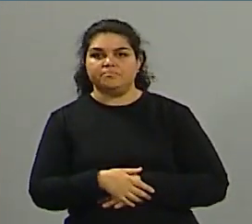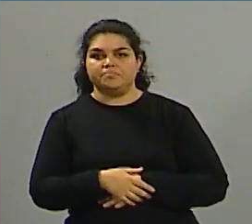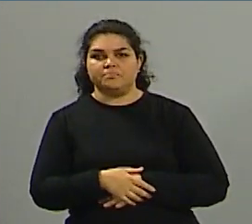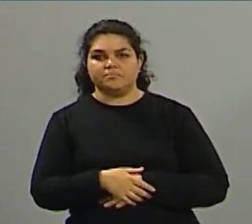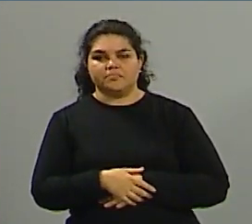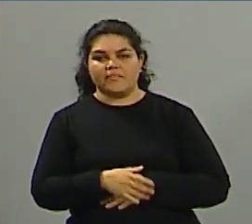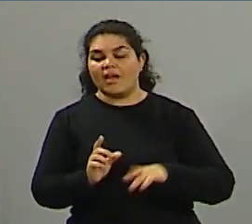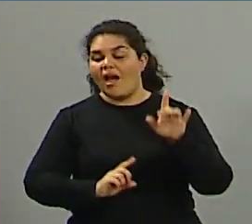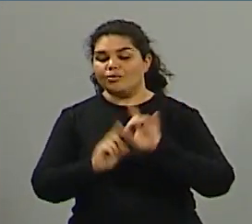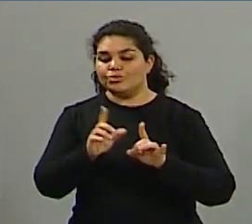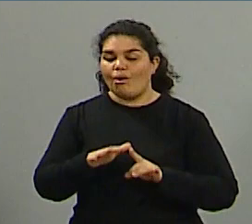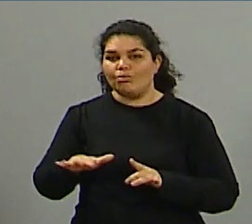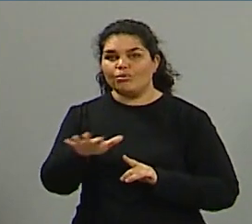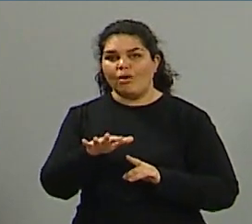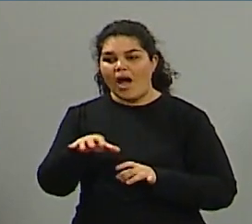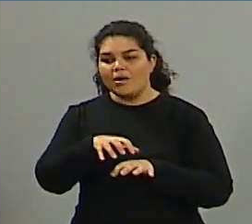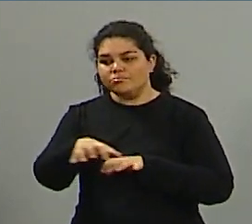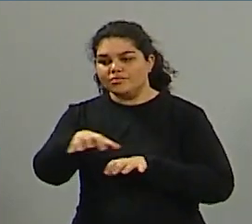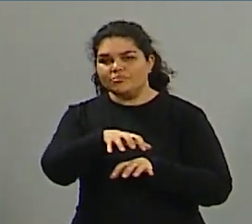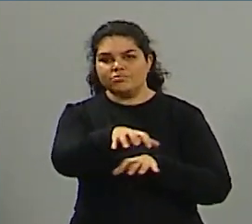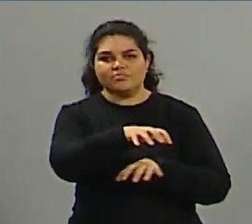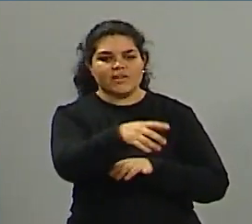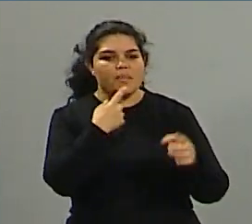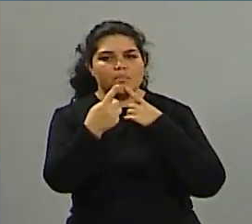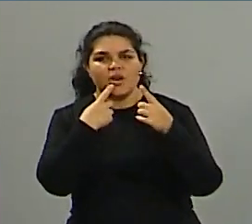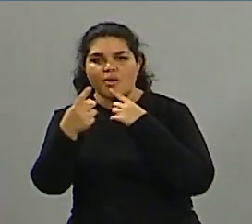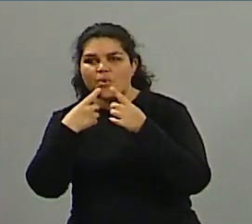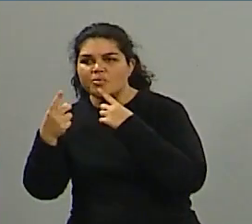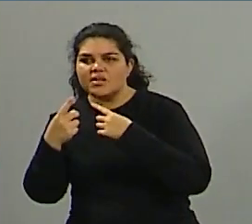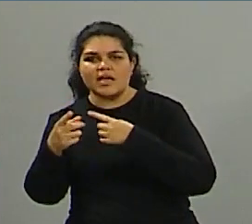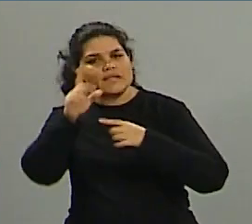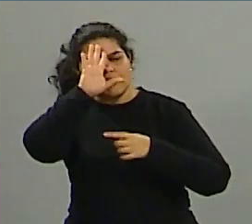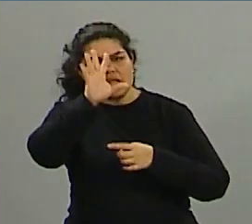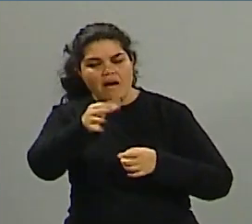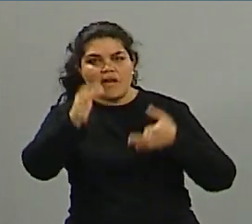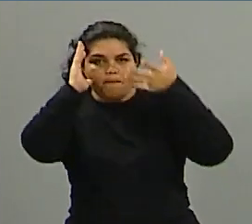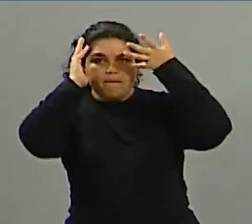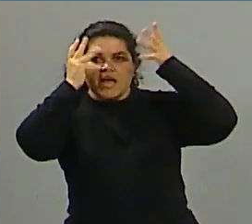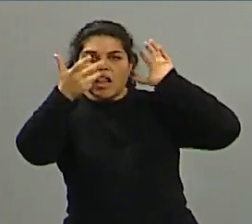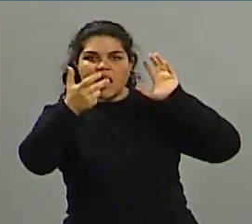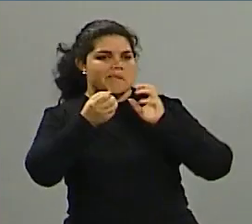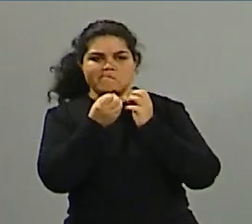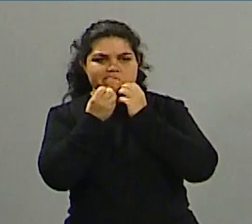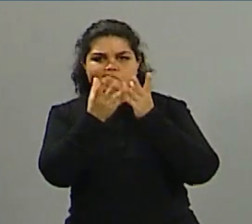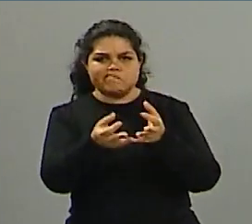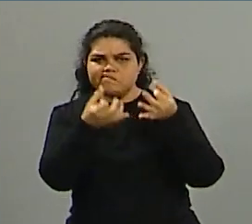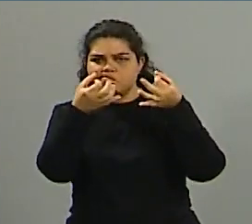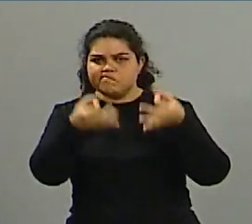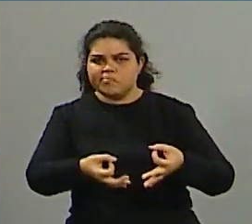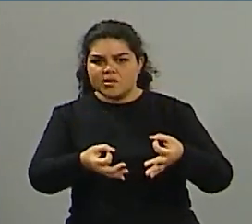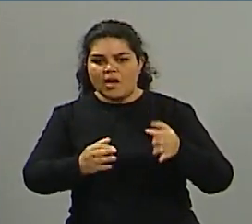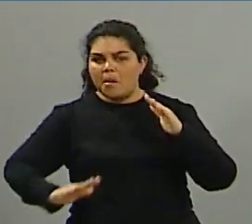algunas consultoras que decían, bueno, Milei iba a tener un buen desempeño en la elección, de todas maneras, digamos que esa ventaja que